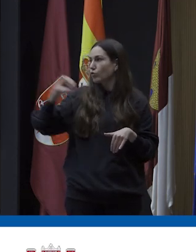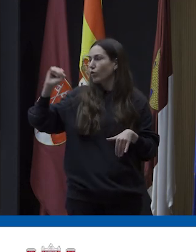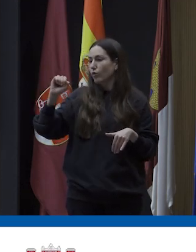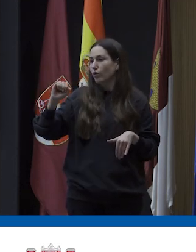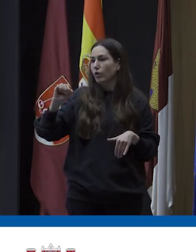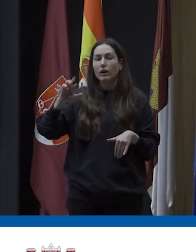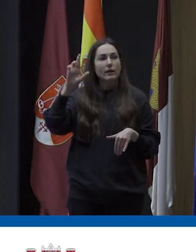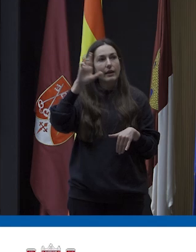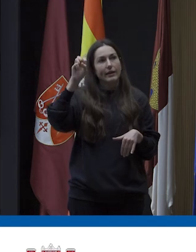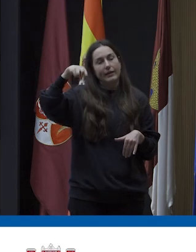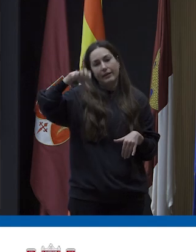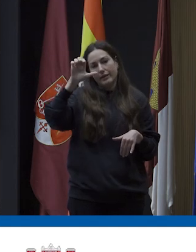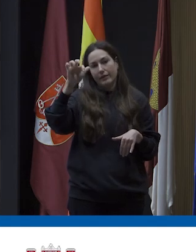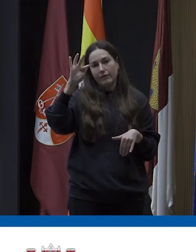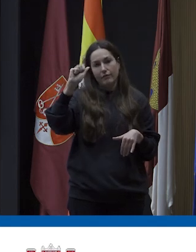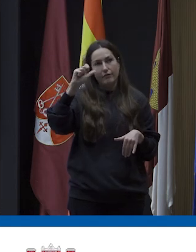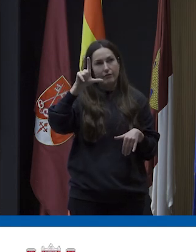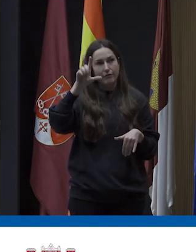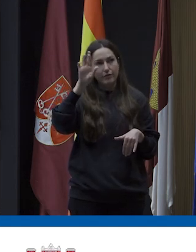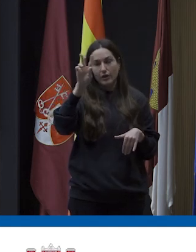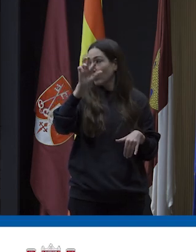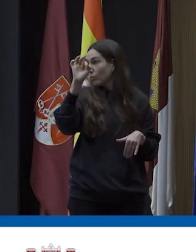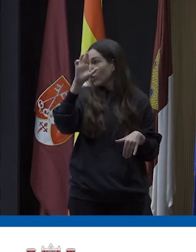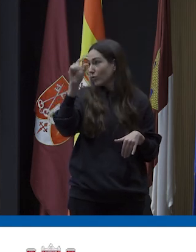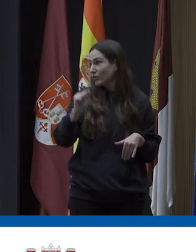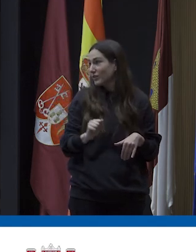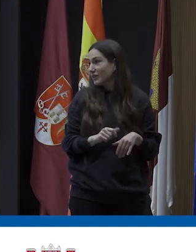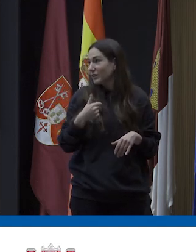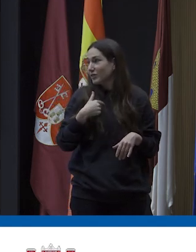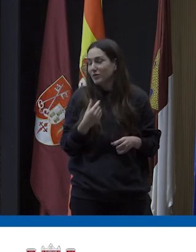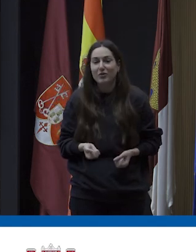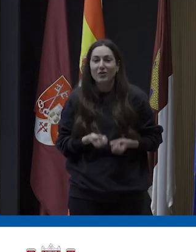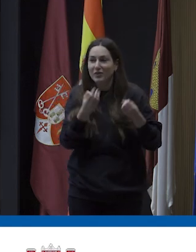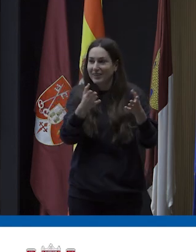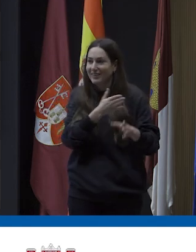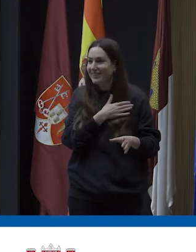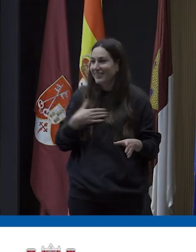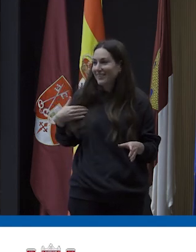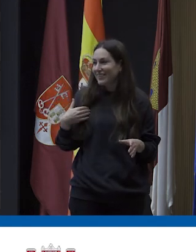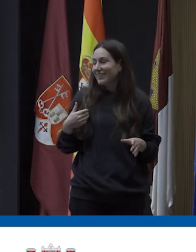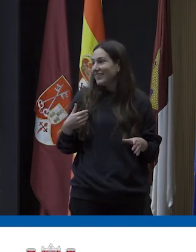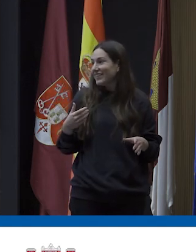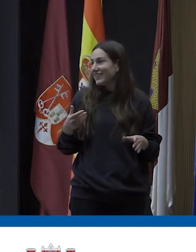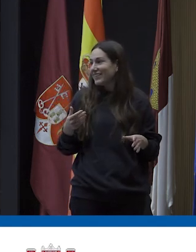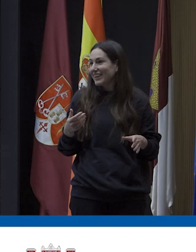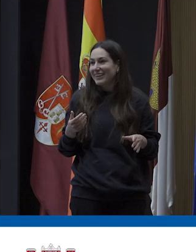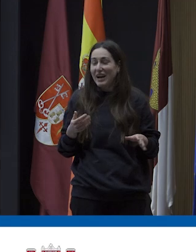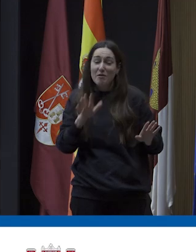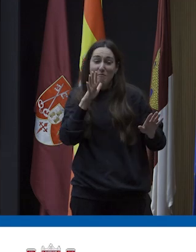de René Favaloro. Así fue, ¿verdad, compañero? Sí, no he querido contarlo por... ya, pero es el aspecto... Por si hacían la serie de televisión.